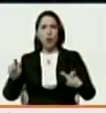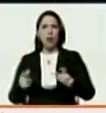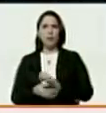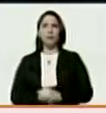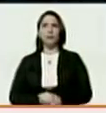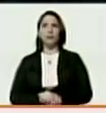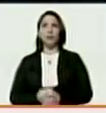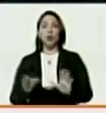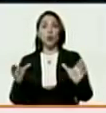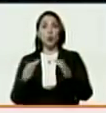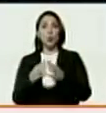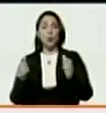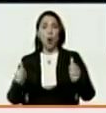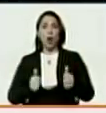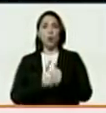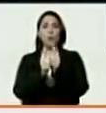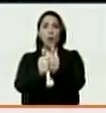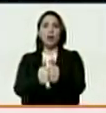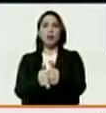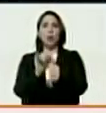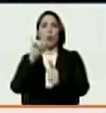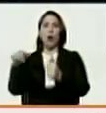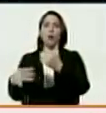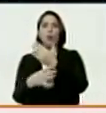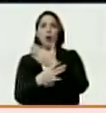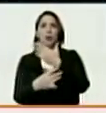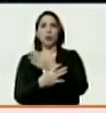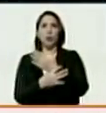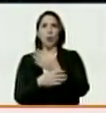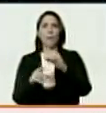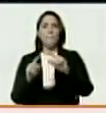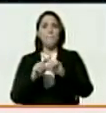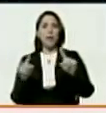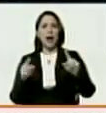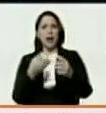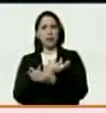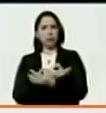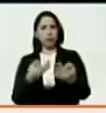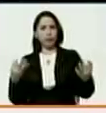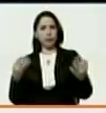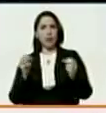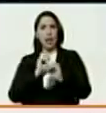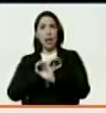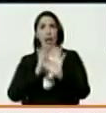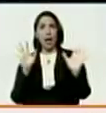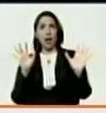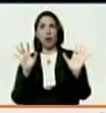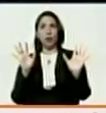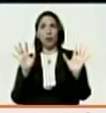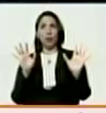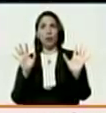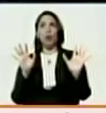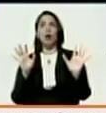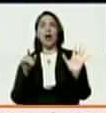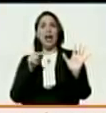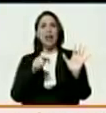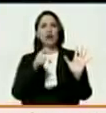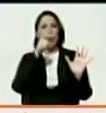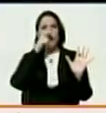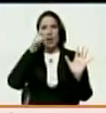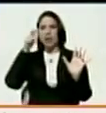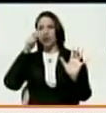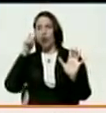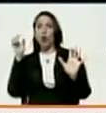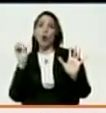los grupos que acompañan a Juan Guaidó, para que quede perfectamente claro que no en modo alguno son operaciones ni